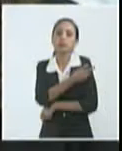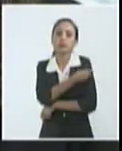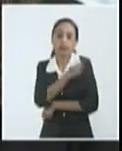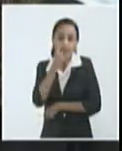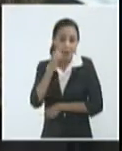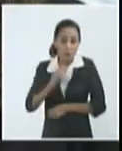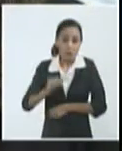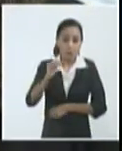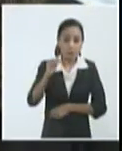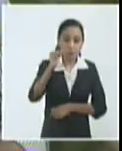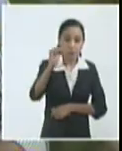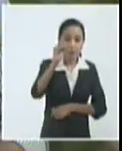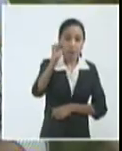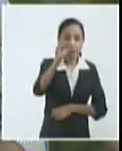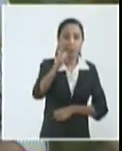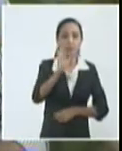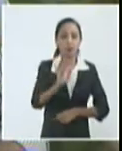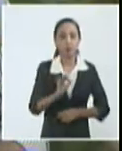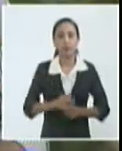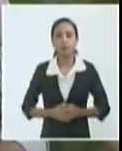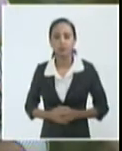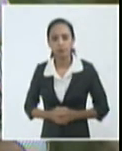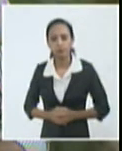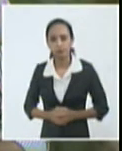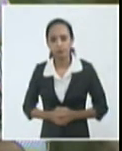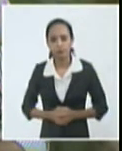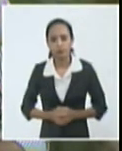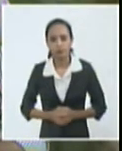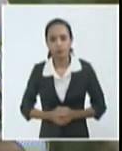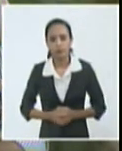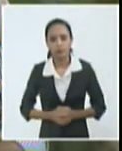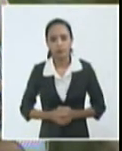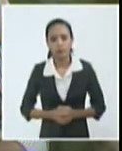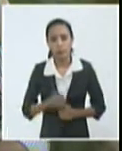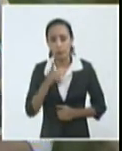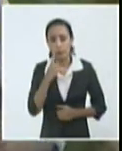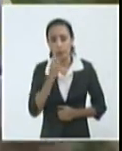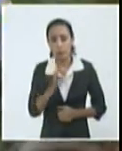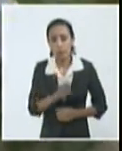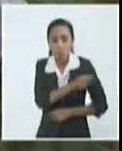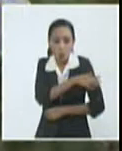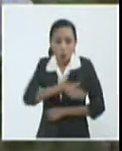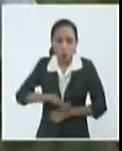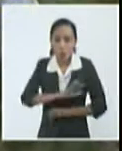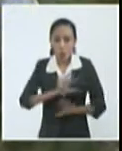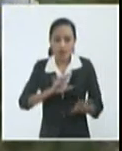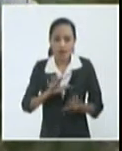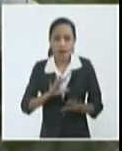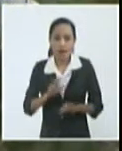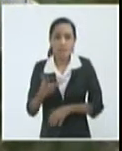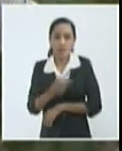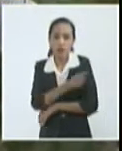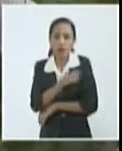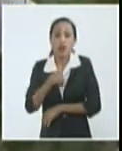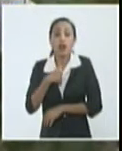con relación a la población totalmente vacunada. Recordemos